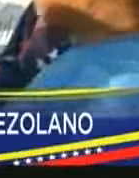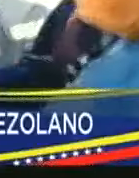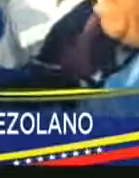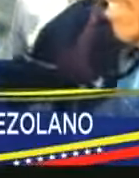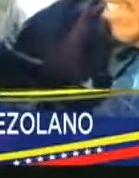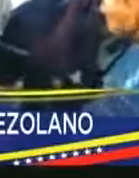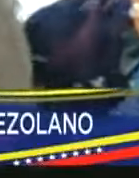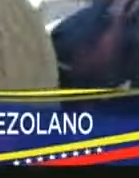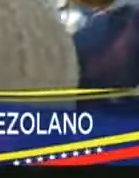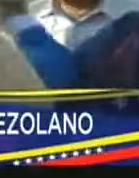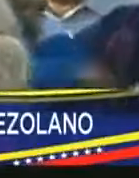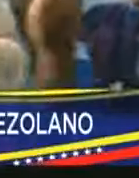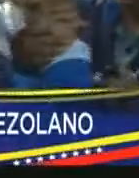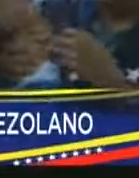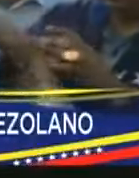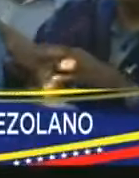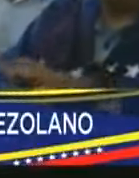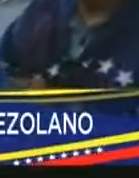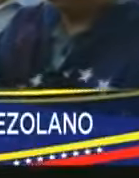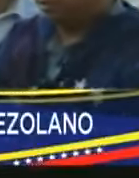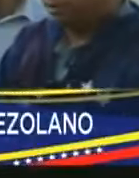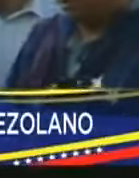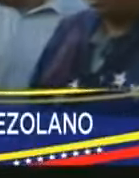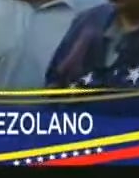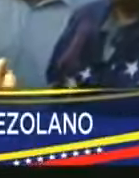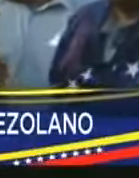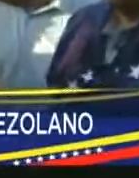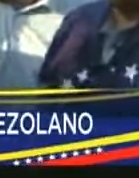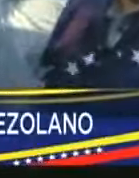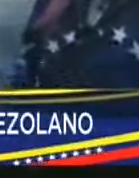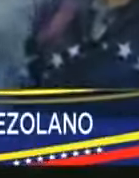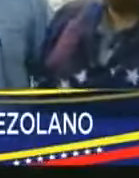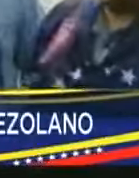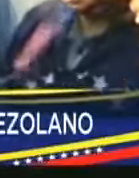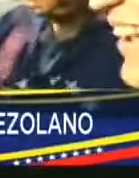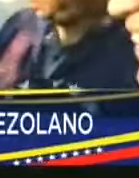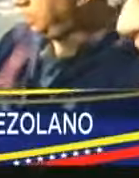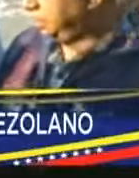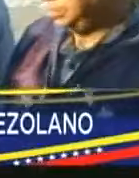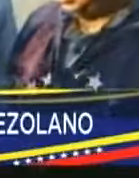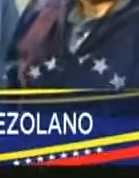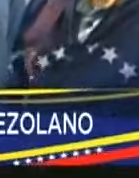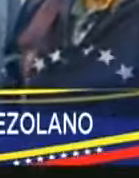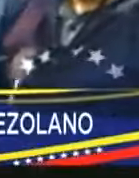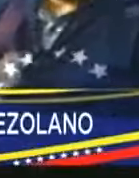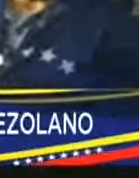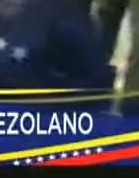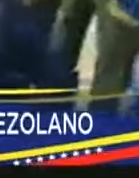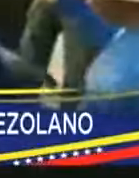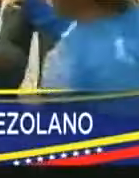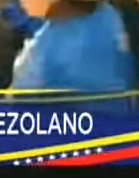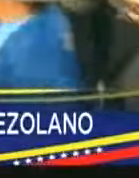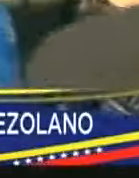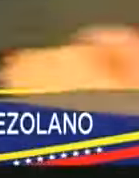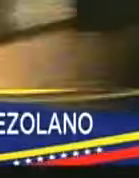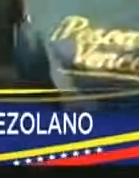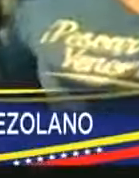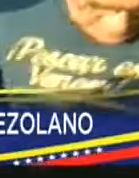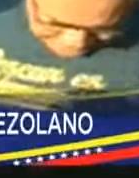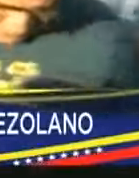última reforma por parte de la Asamblea Nacional a esta ley, y un año más tarde se oficializó la prohibición de la